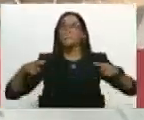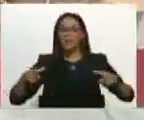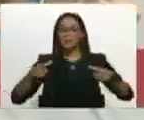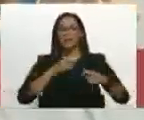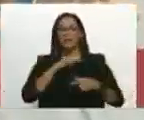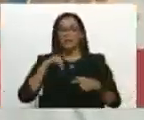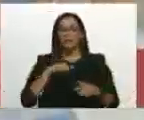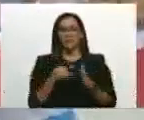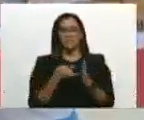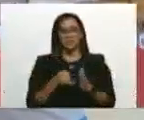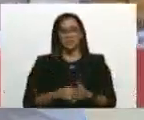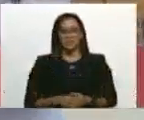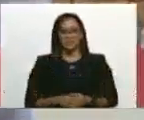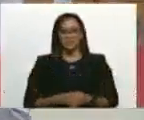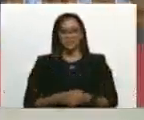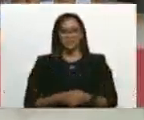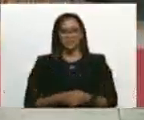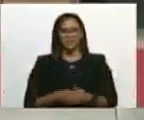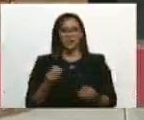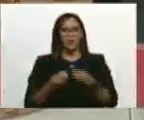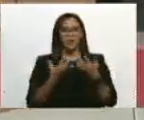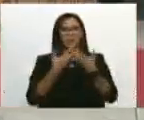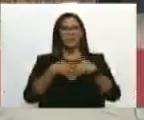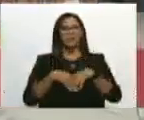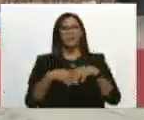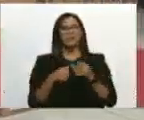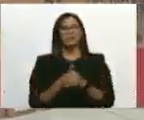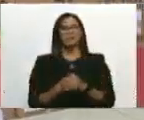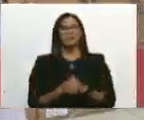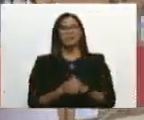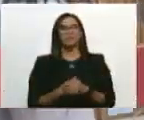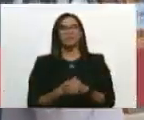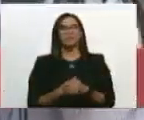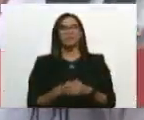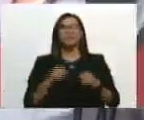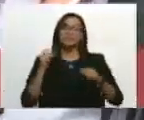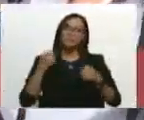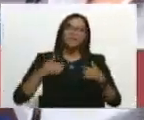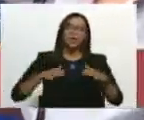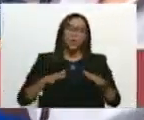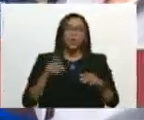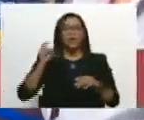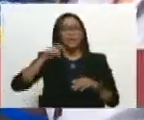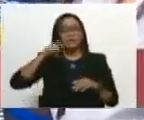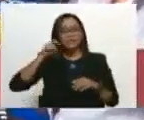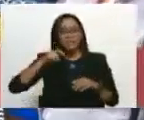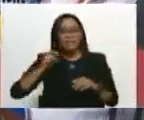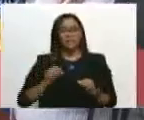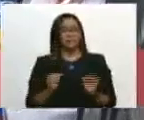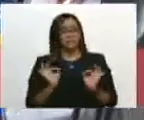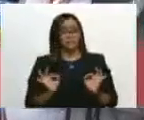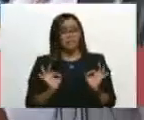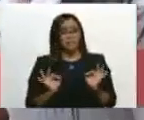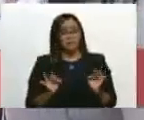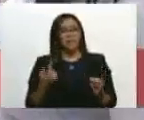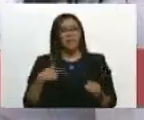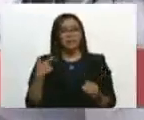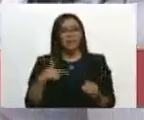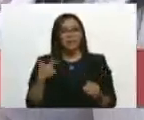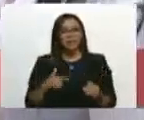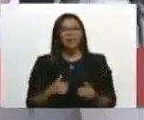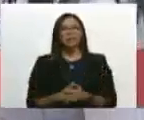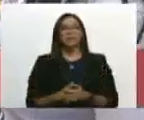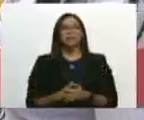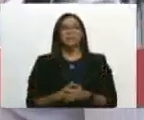nuestra institución. ¿Cómo los van a administrar? Bueno, según las necesidades y sobre todo para tener en condición